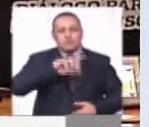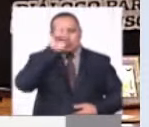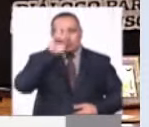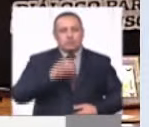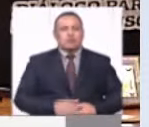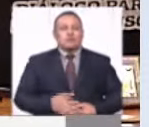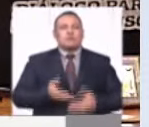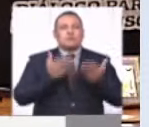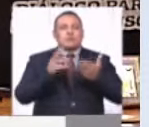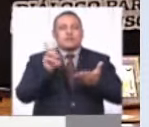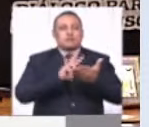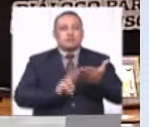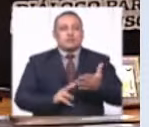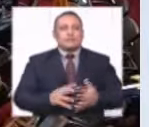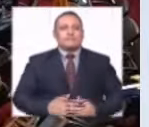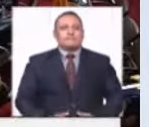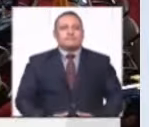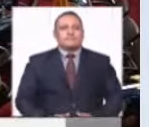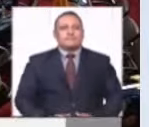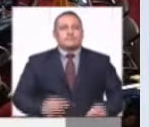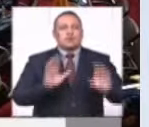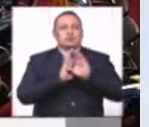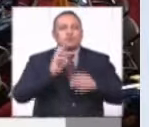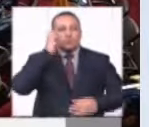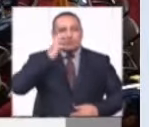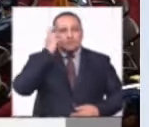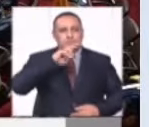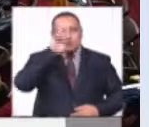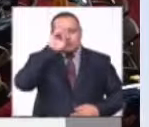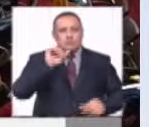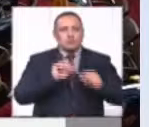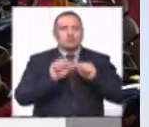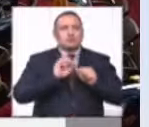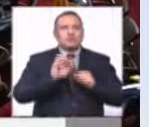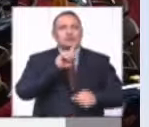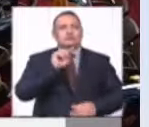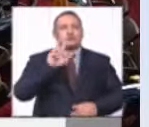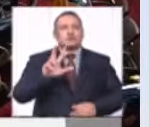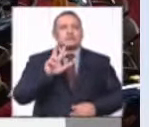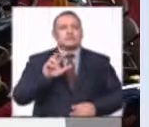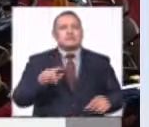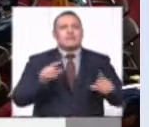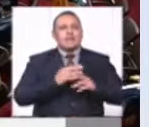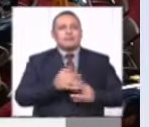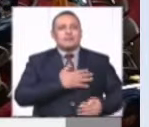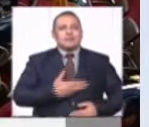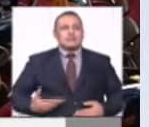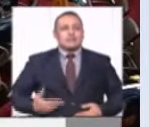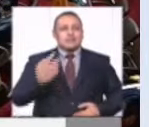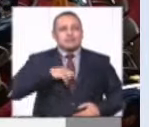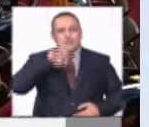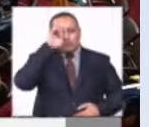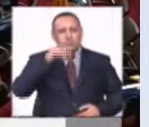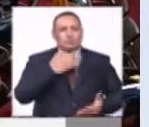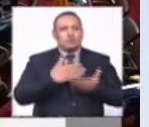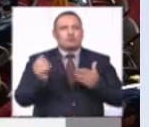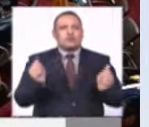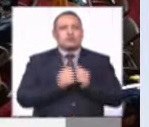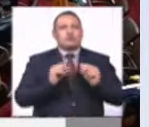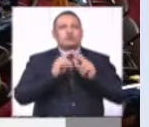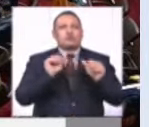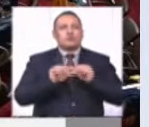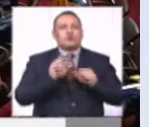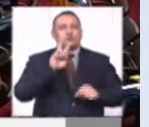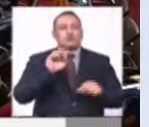República. Señor relator de lectura. Constitución Política del Perú, artículo 113. La Presidencia de la República vaca por, inciso